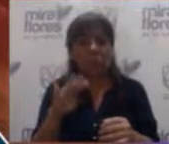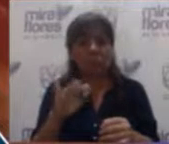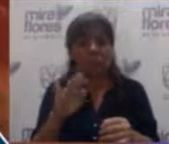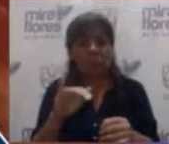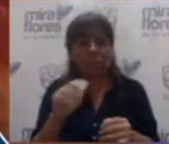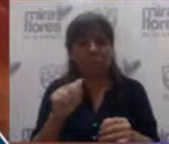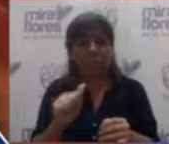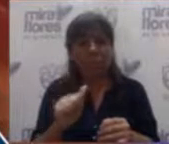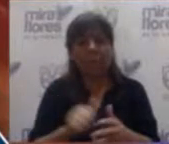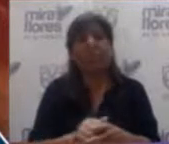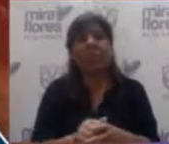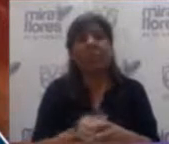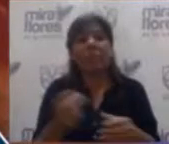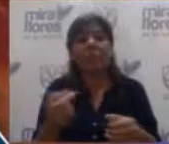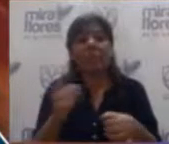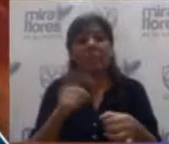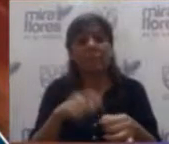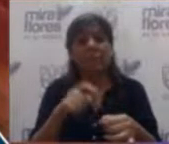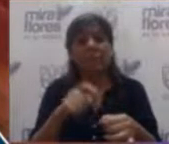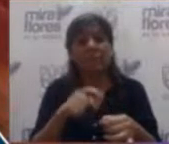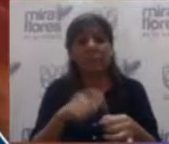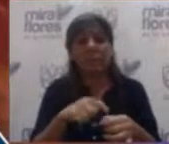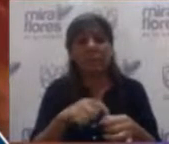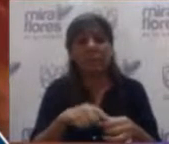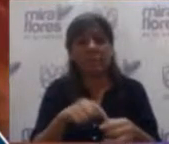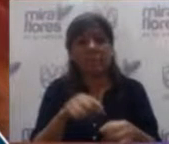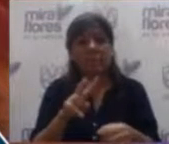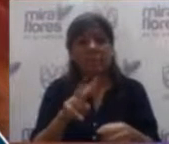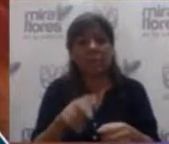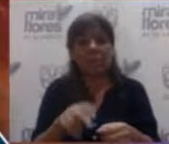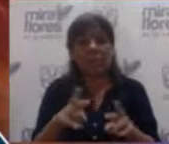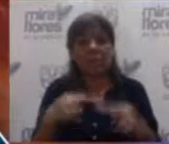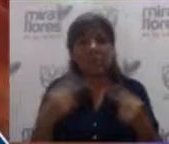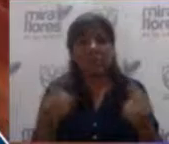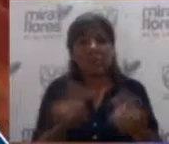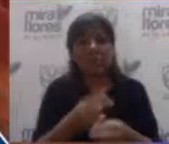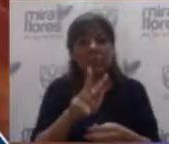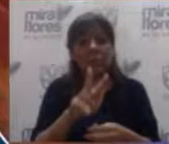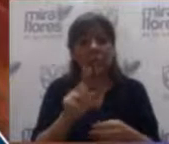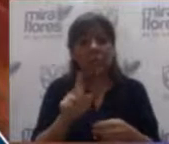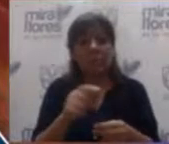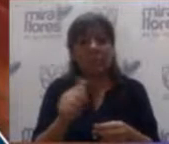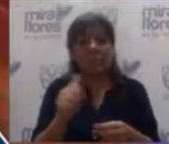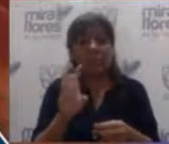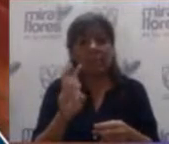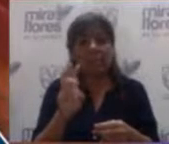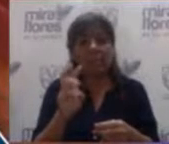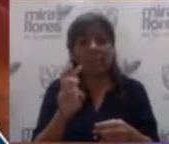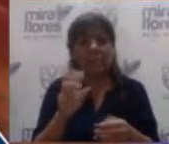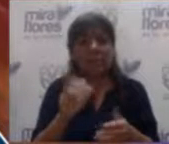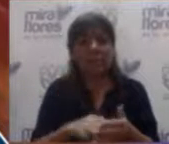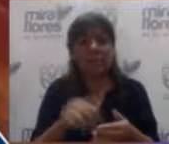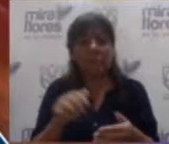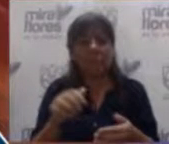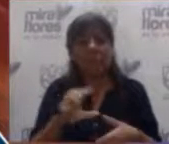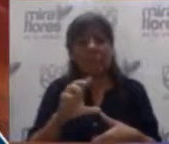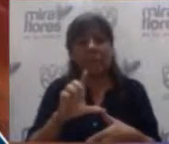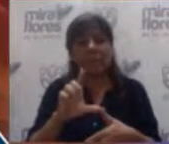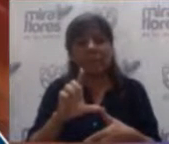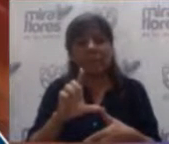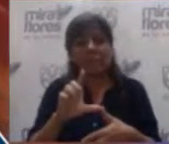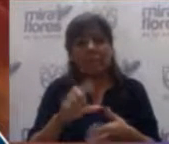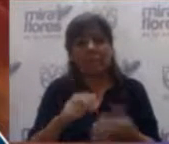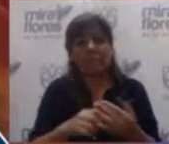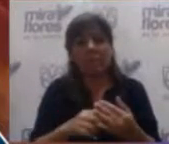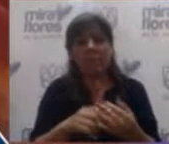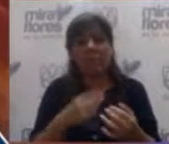inclusive, a fin que participe en el evento 2016 Climate Business Forum for Latin America and the Caribbean, de